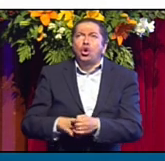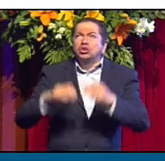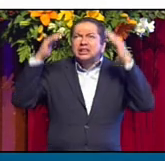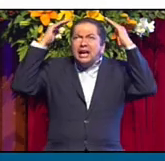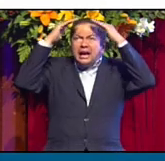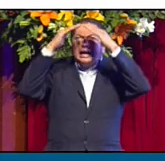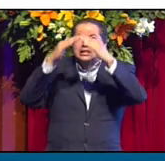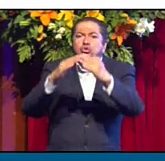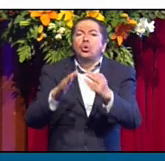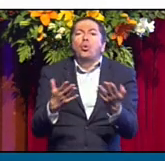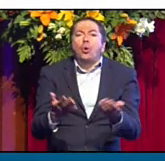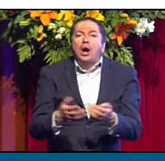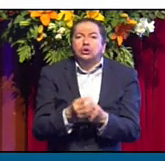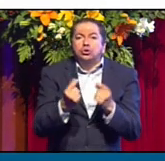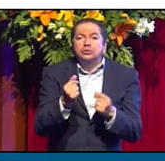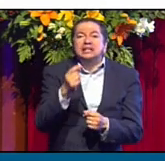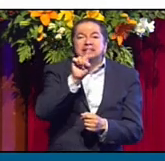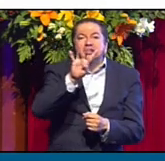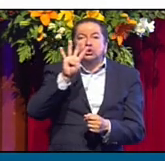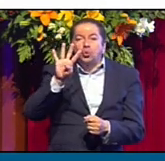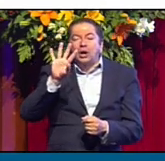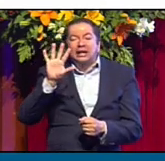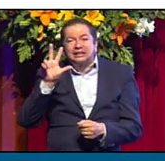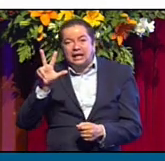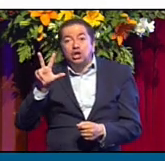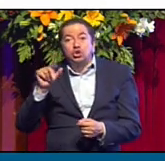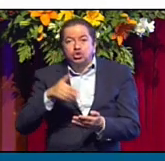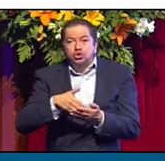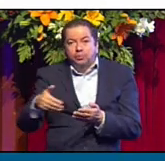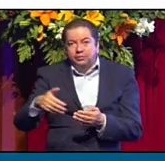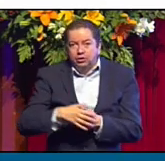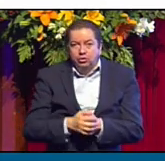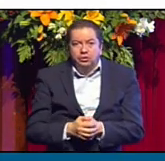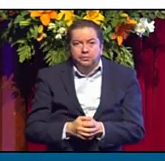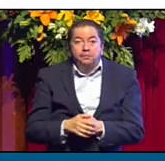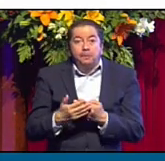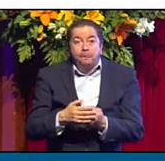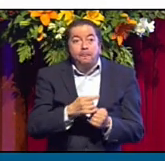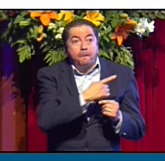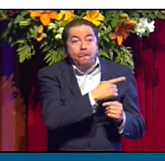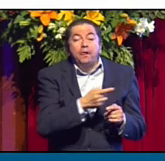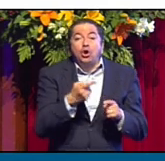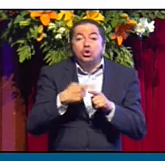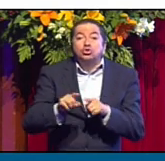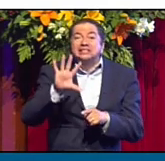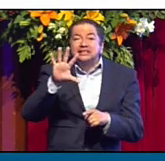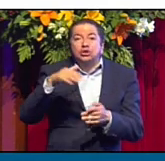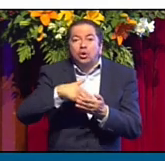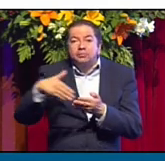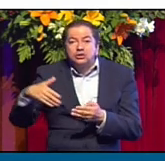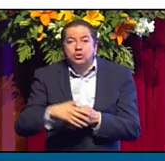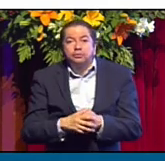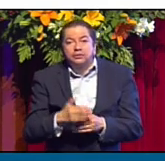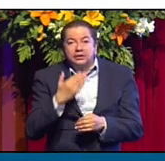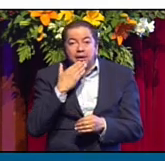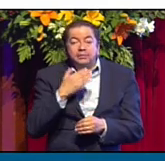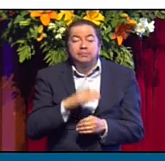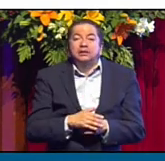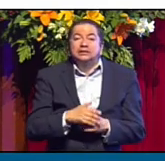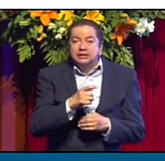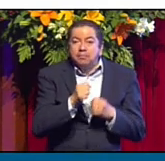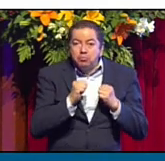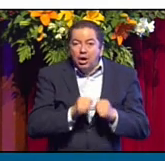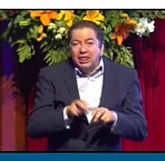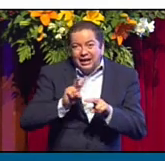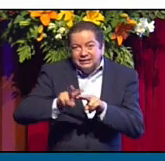de todo esto, 148 millones de pesos. El mejoramiento para la sede de la bandera, 75 millones de pesos. ¿Esto se puede hacer? Claro que se puede